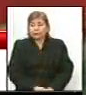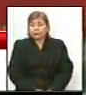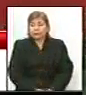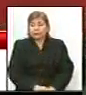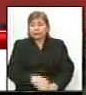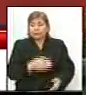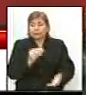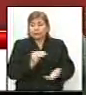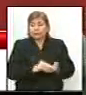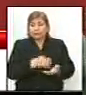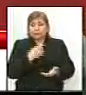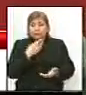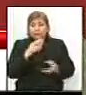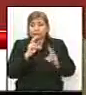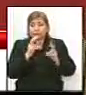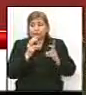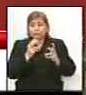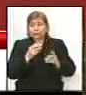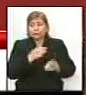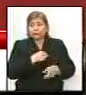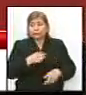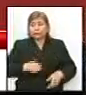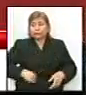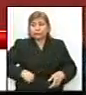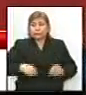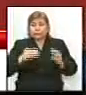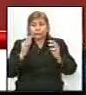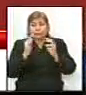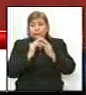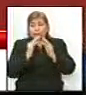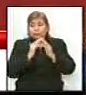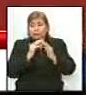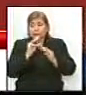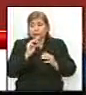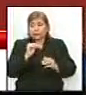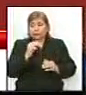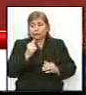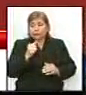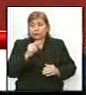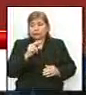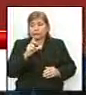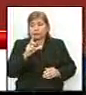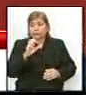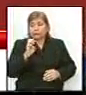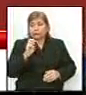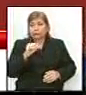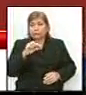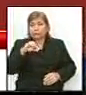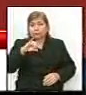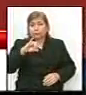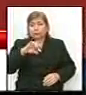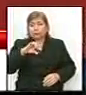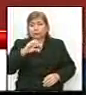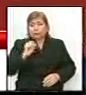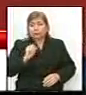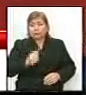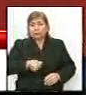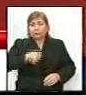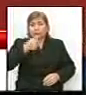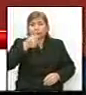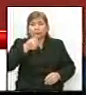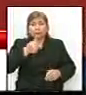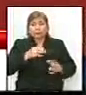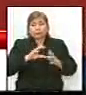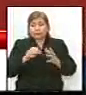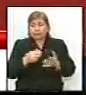a pasar al tema del Ministerio de Vivienda. Aquí está Marlene Caguana Quispe, ya directora general del